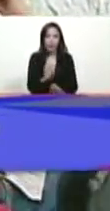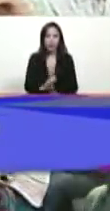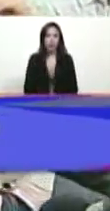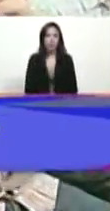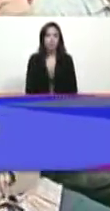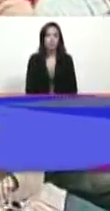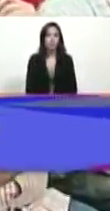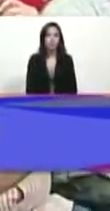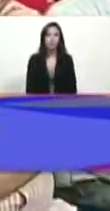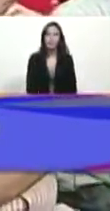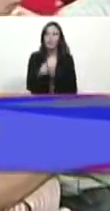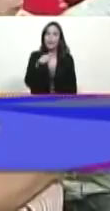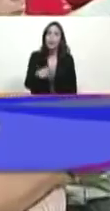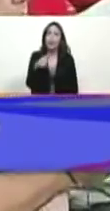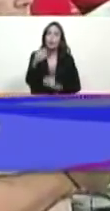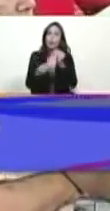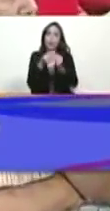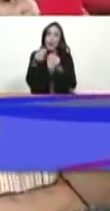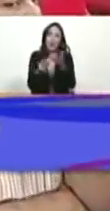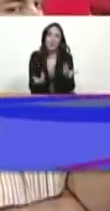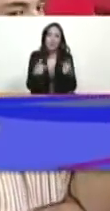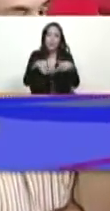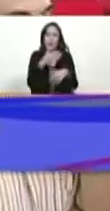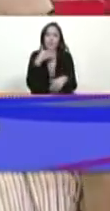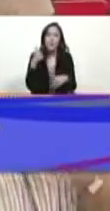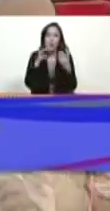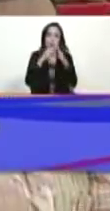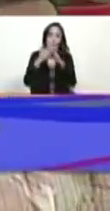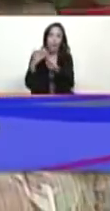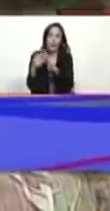¿Qué has hecho hoy para mejorar tu comunidad?